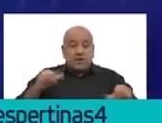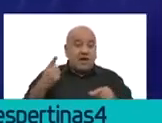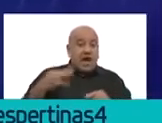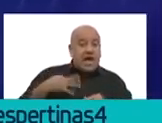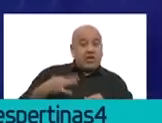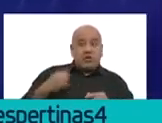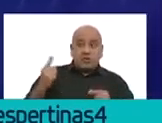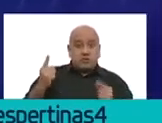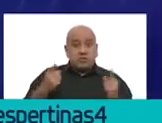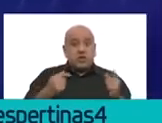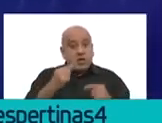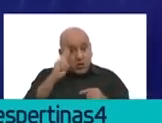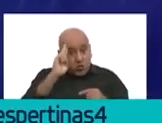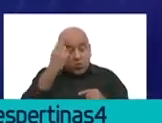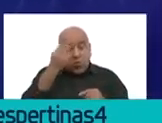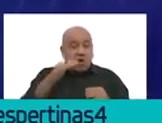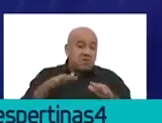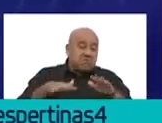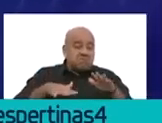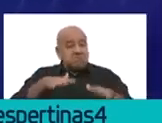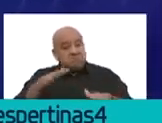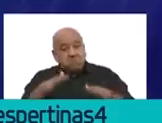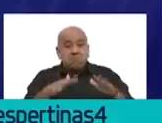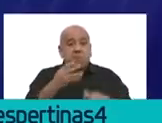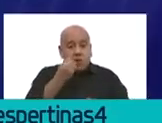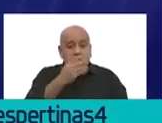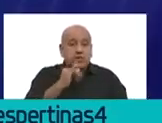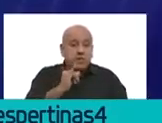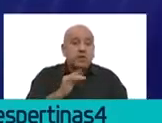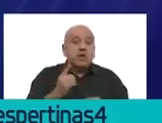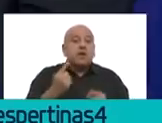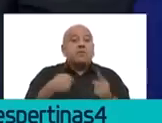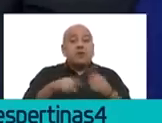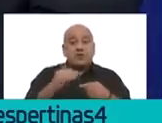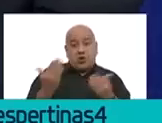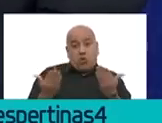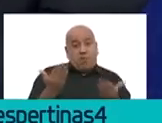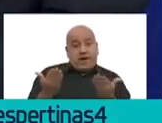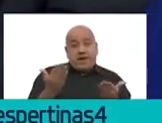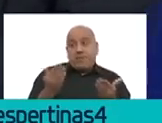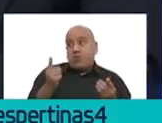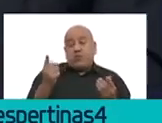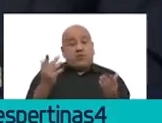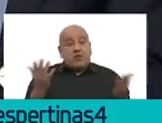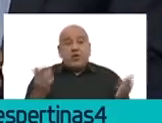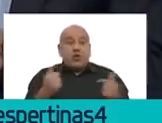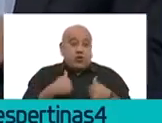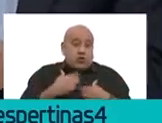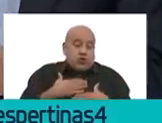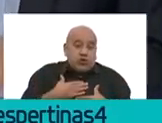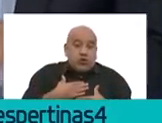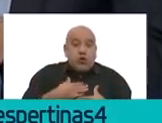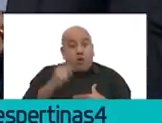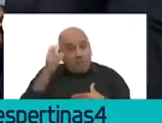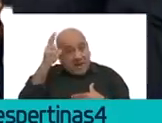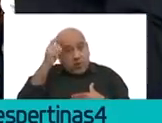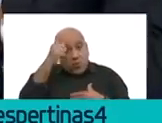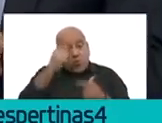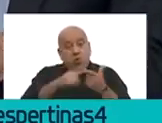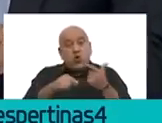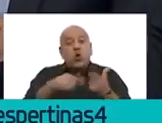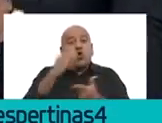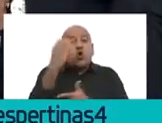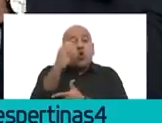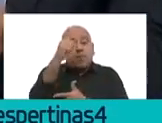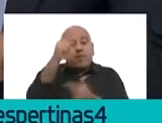creo que estaba como medio también en el tema estilos que lo sucedieron siguieron en esa línea o no claro fueron